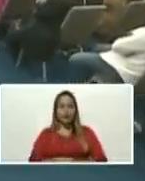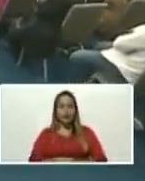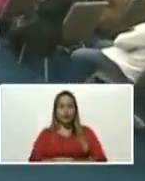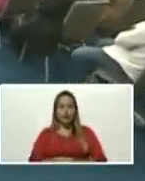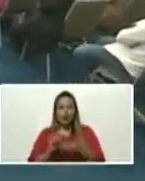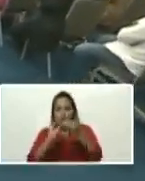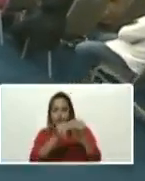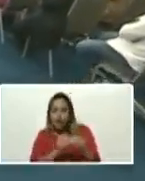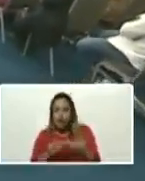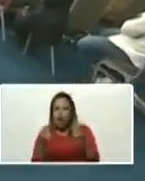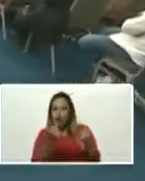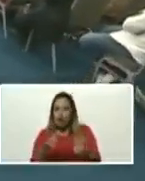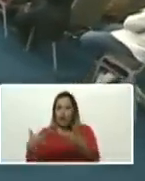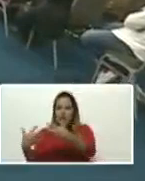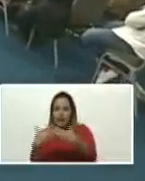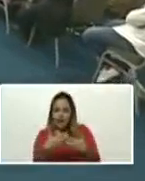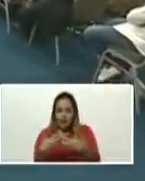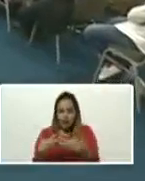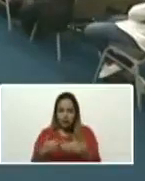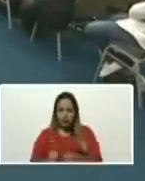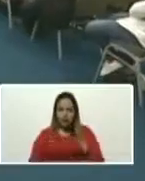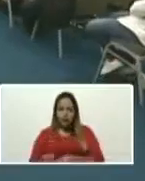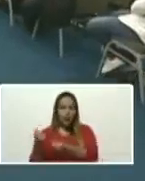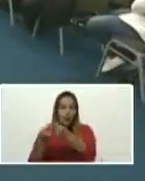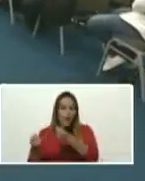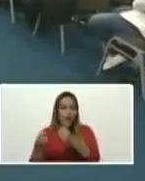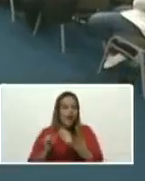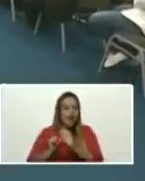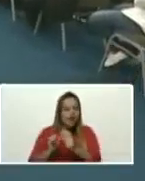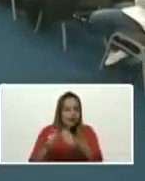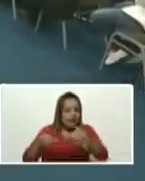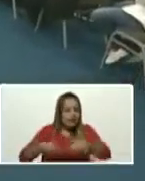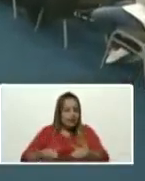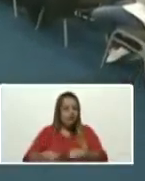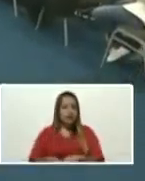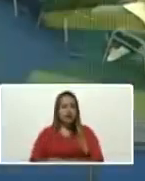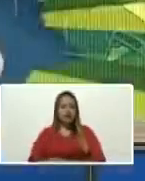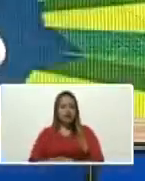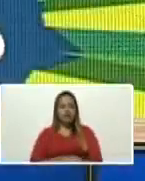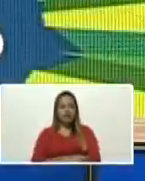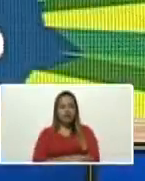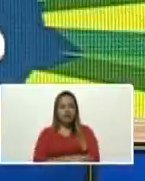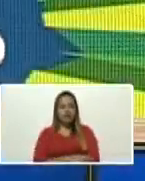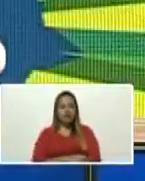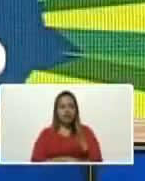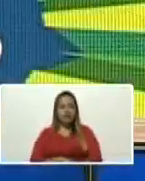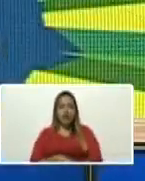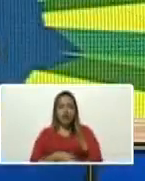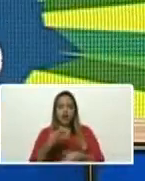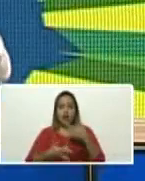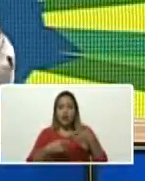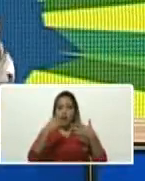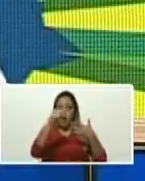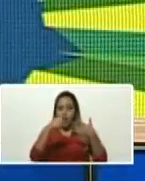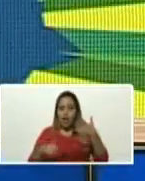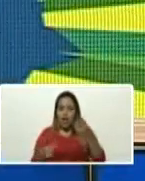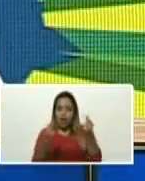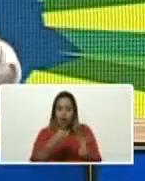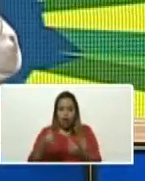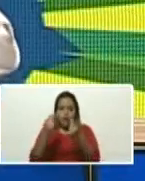Definimos una economía de guerra, una economía de resistencia. Definimos una agenda económica que llamé Agenda